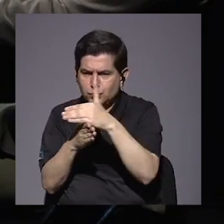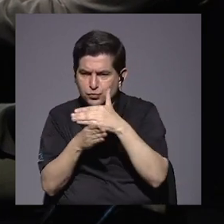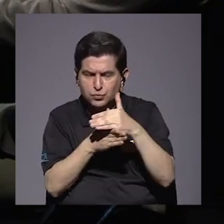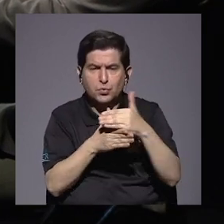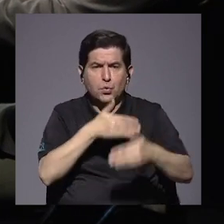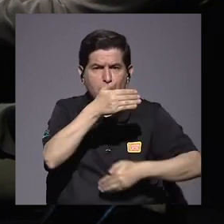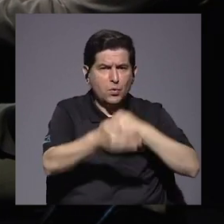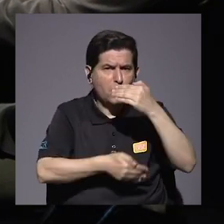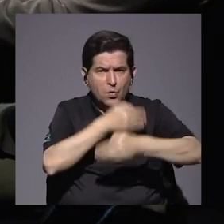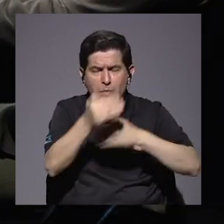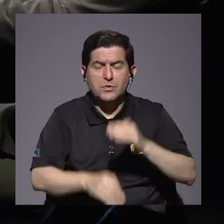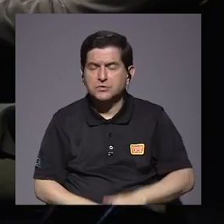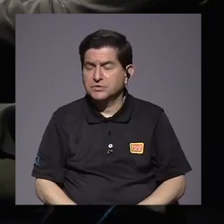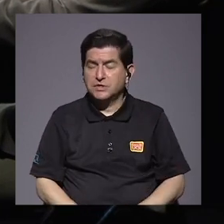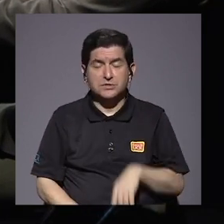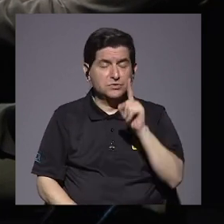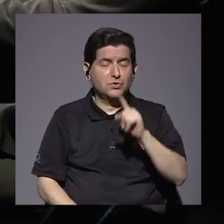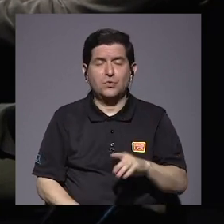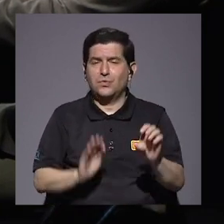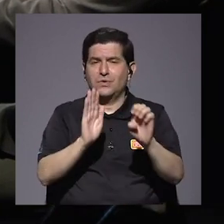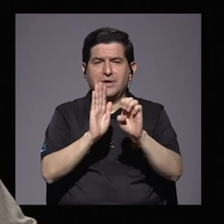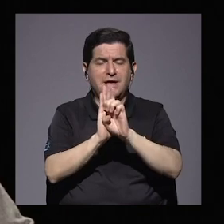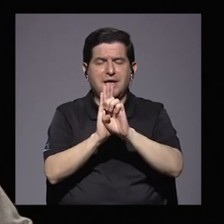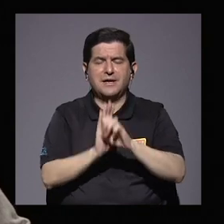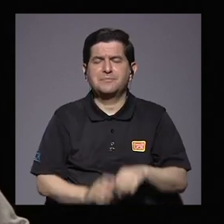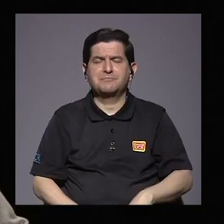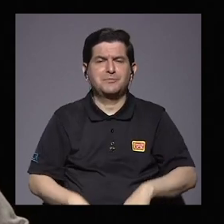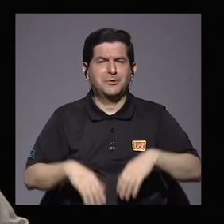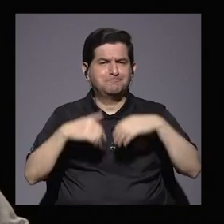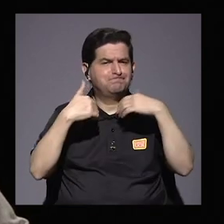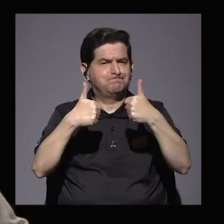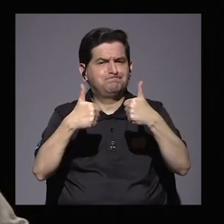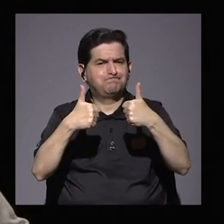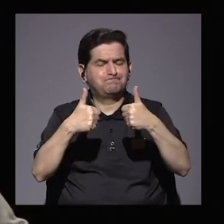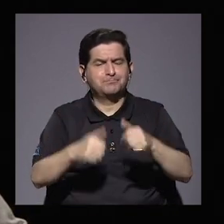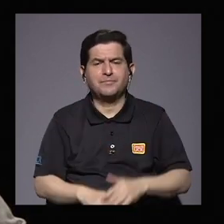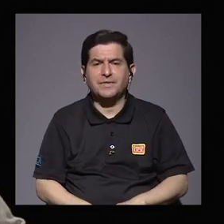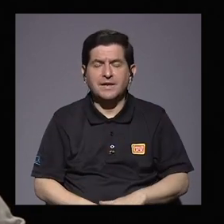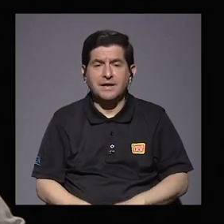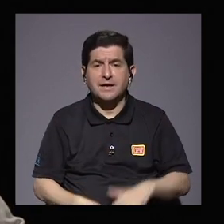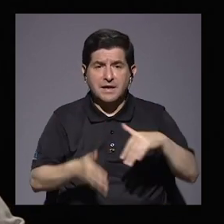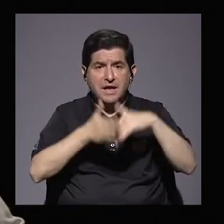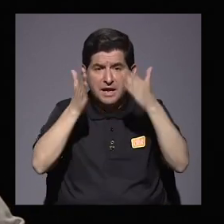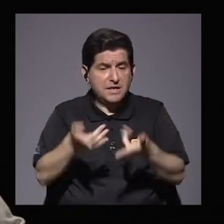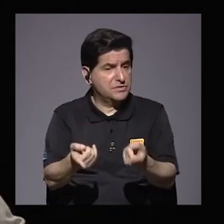un proceso verdaderamente ejemplar además, porque